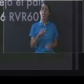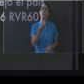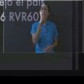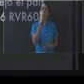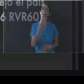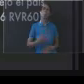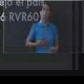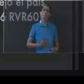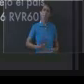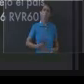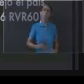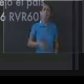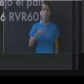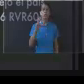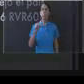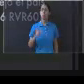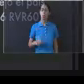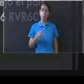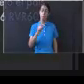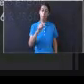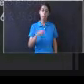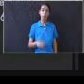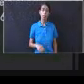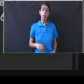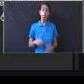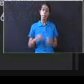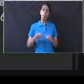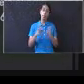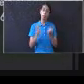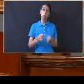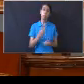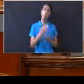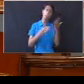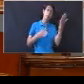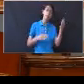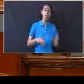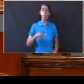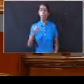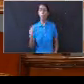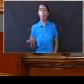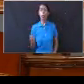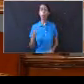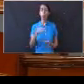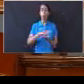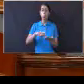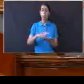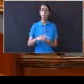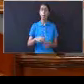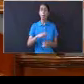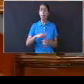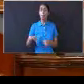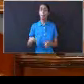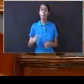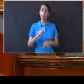de años de su vida a otro lugar. Pasa el tiempo de escasez y ella regresa. Y habla con el rey.